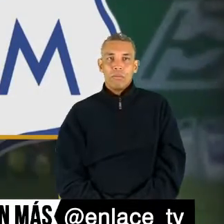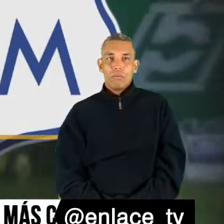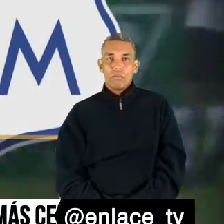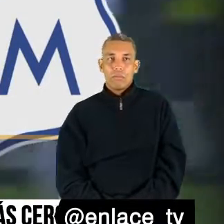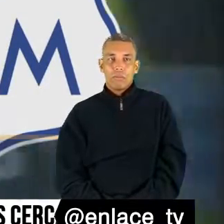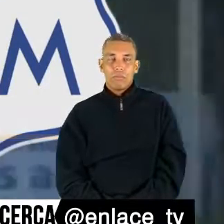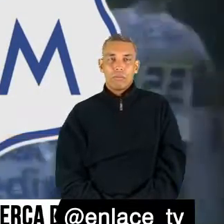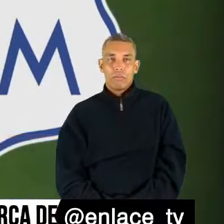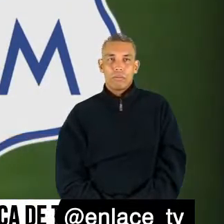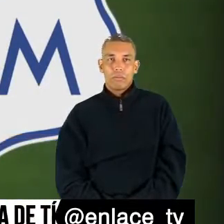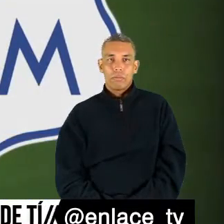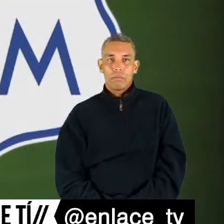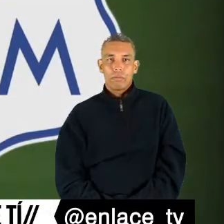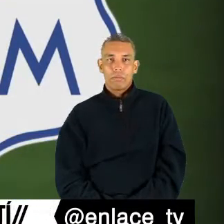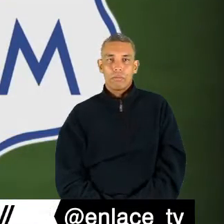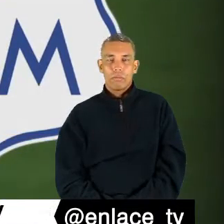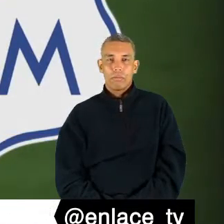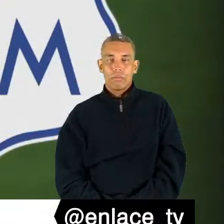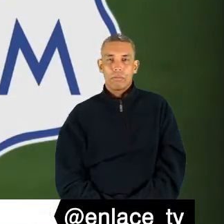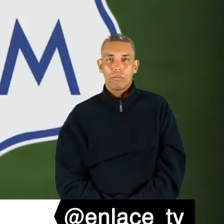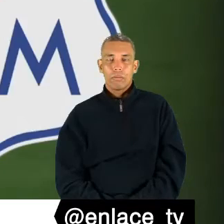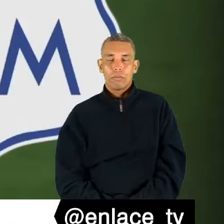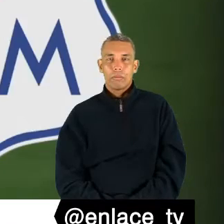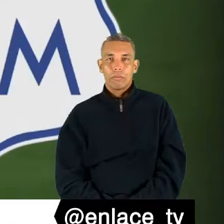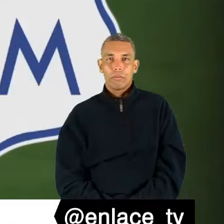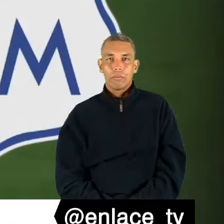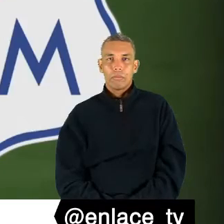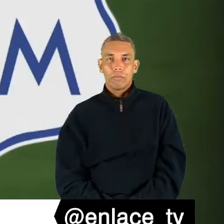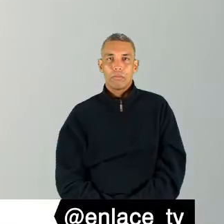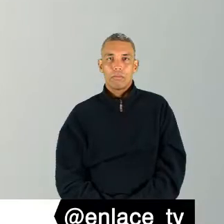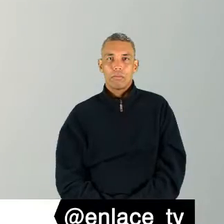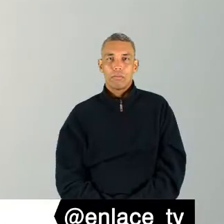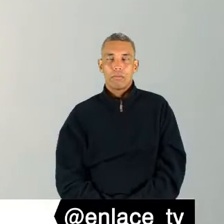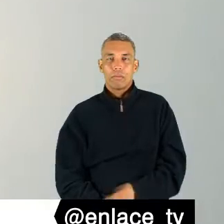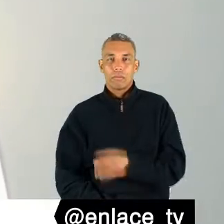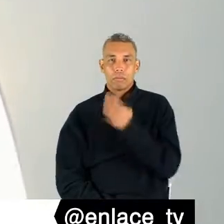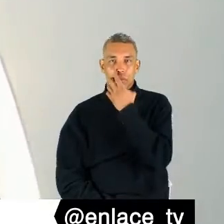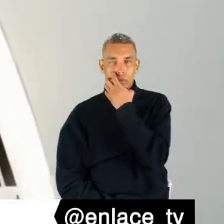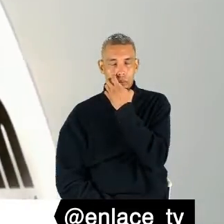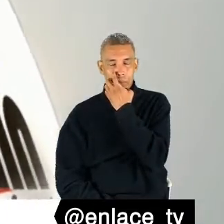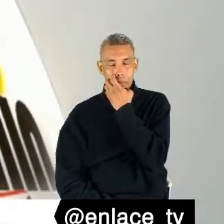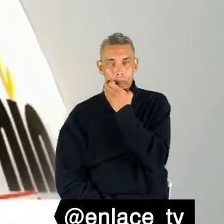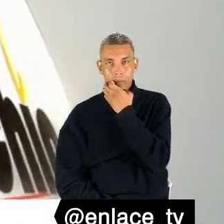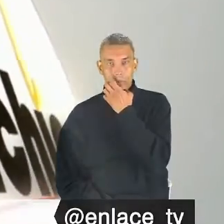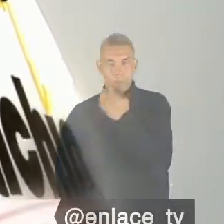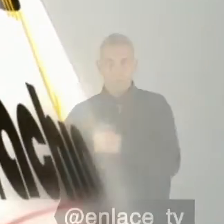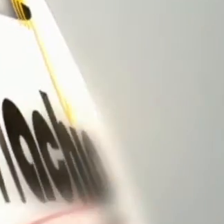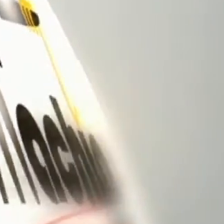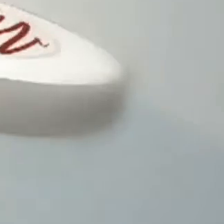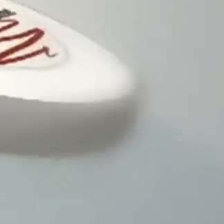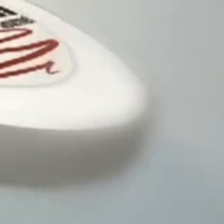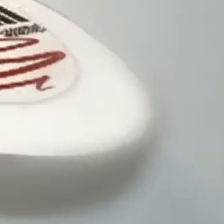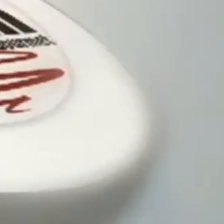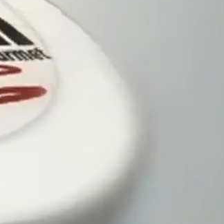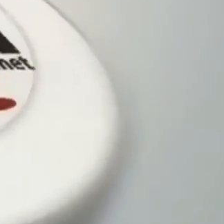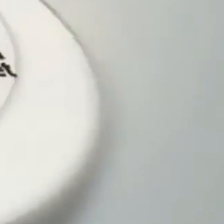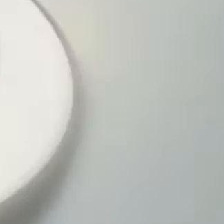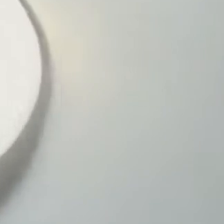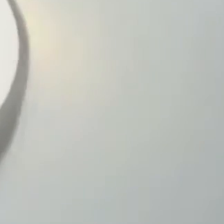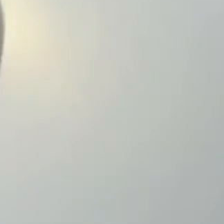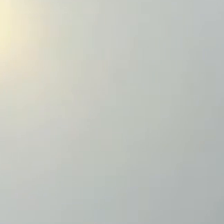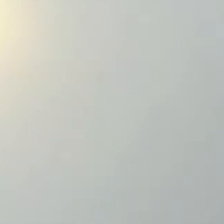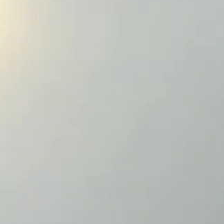8 de la noche. Hasta aquí los deportes, con el patrocinio de